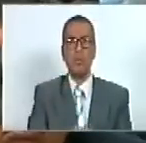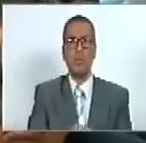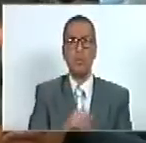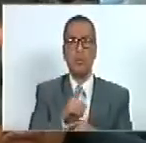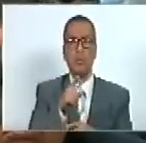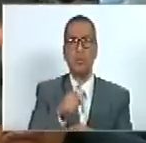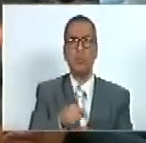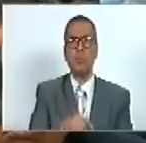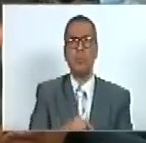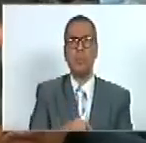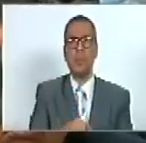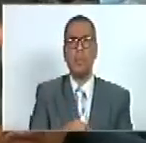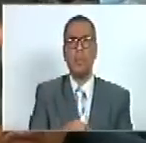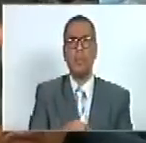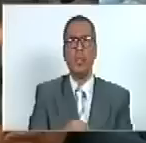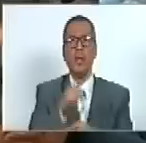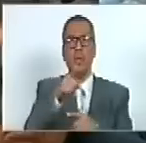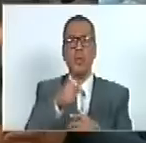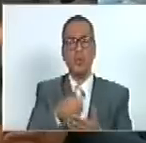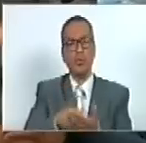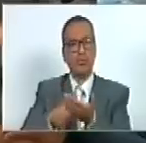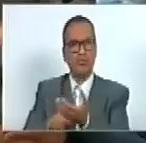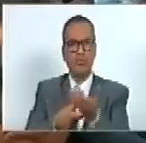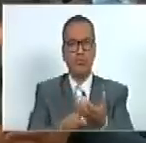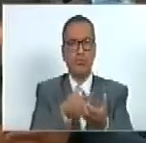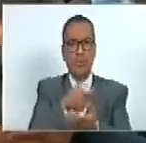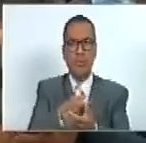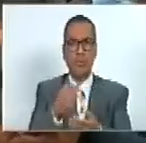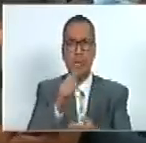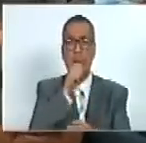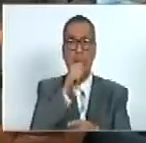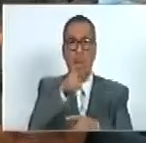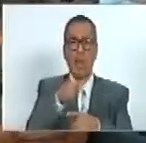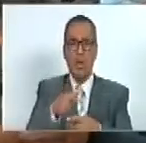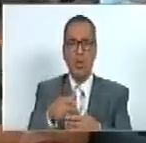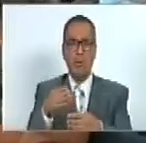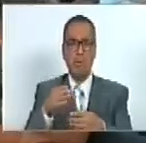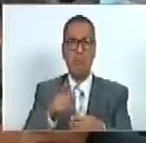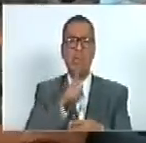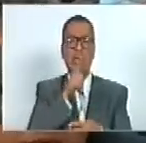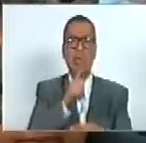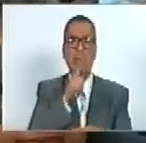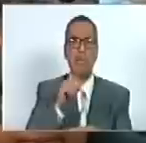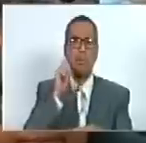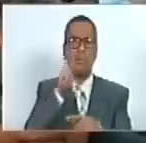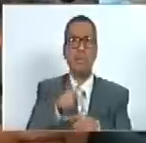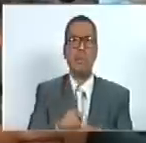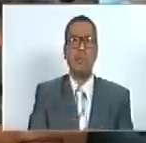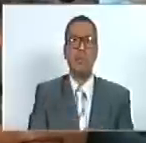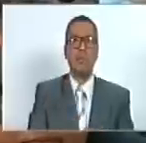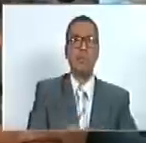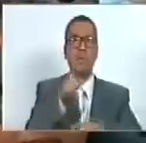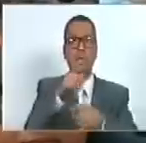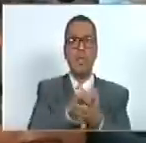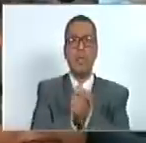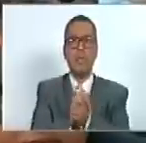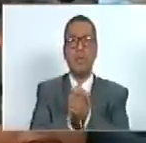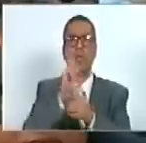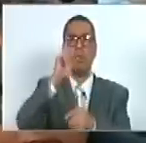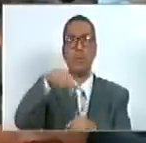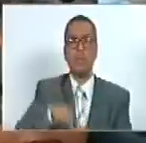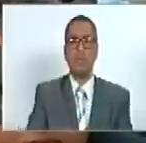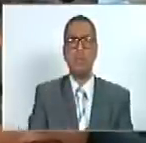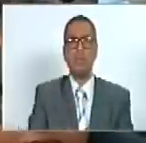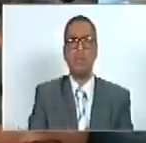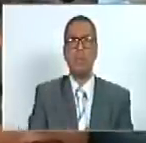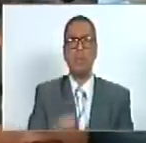ballena, con el agua, con agua putrefacta. Esos compañeros también